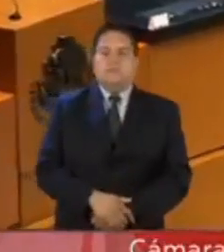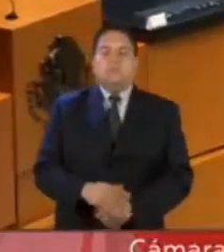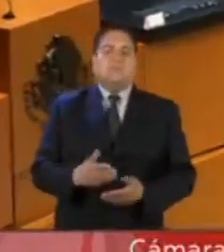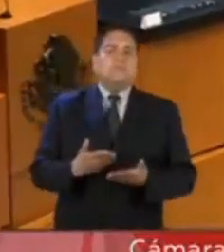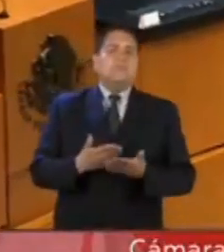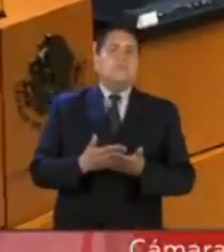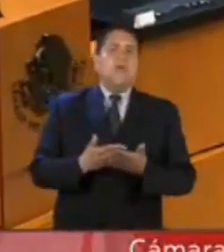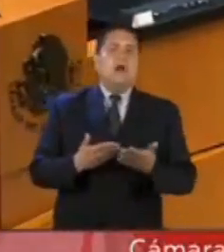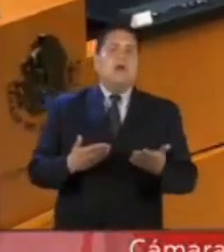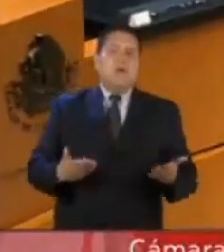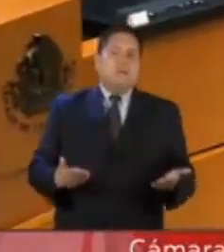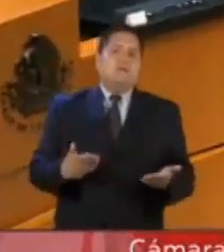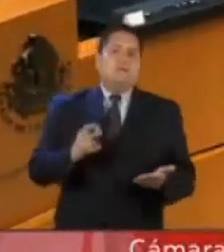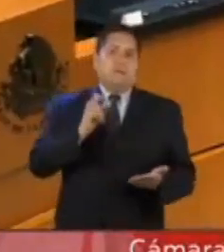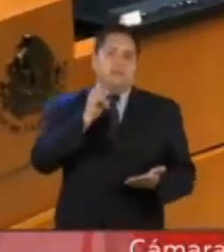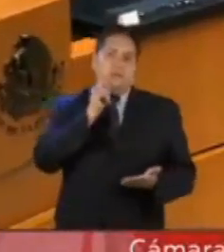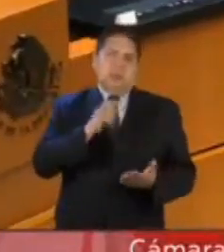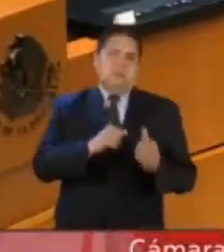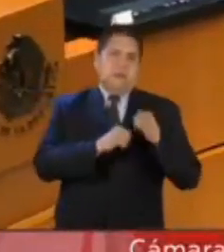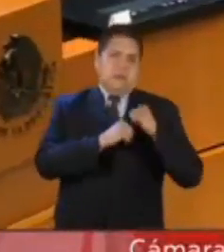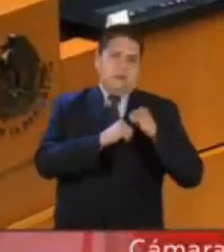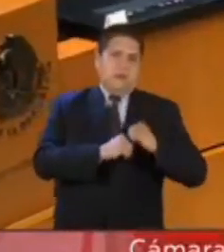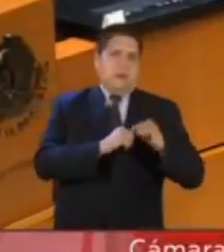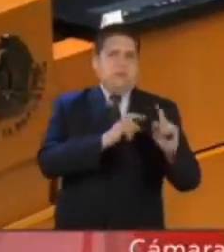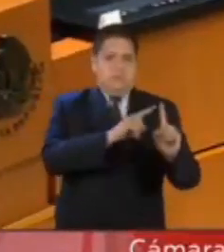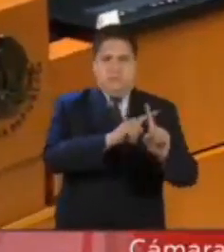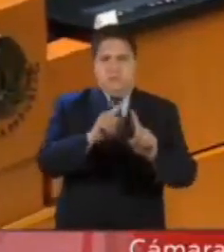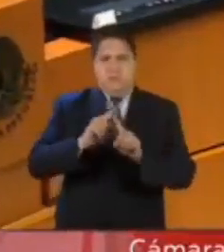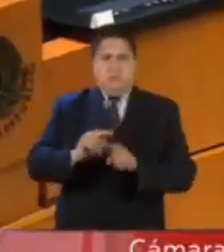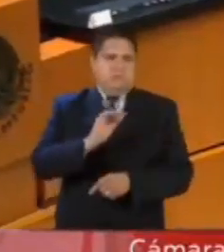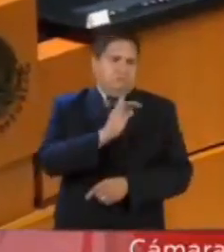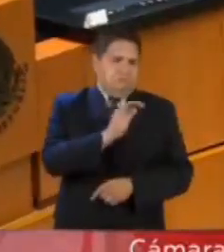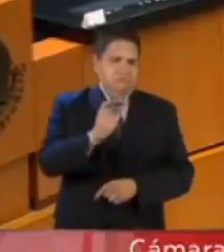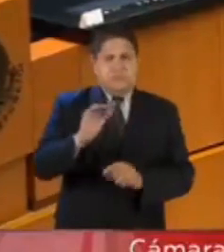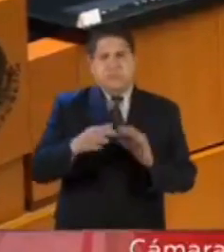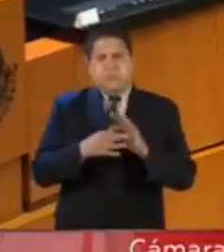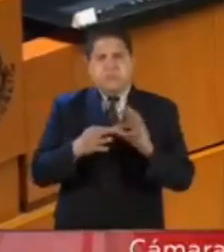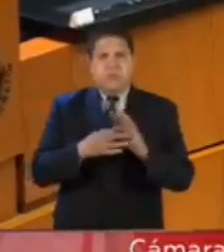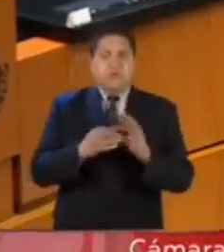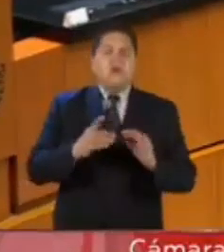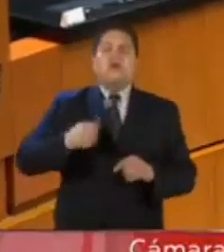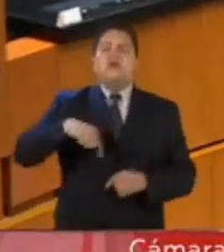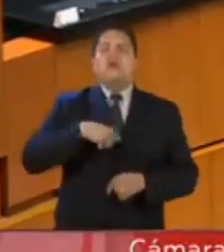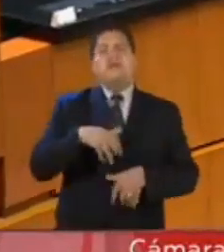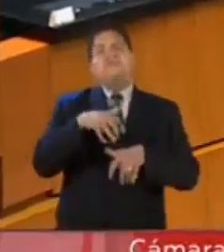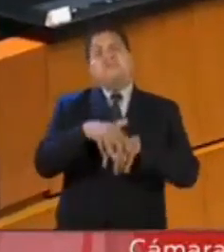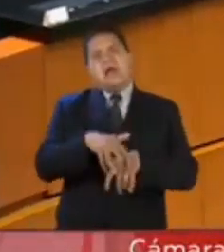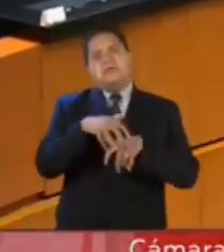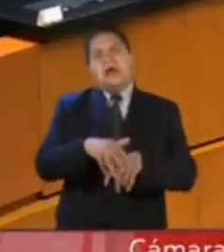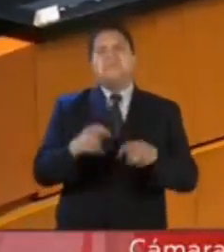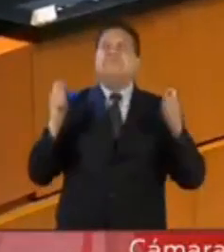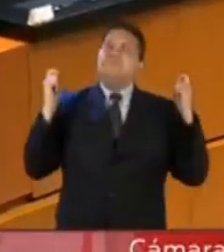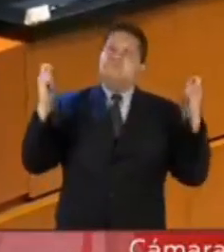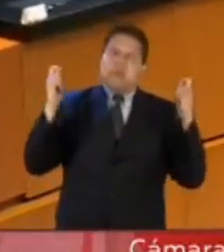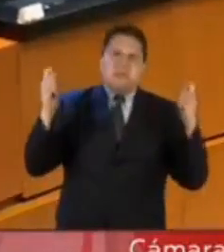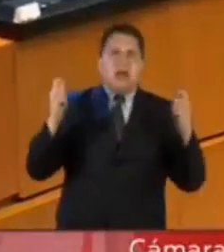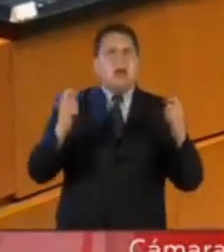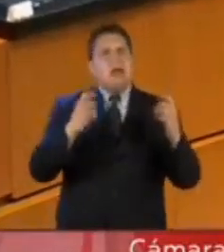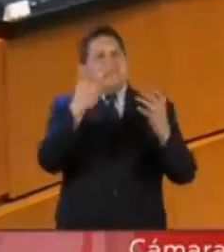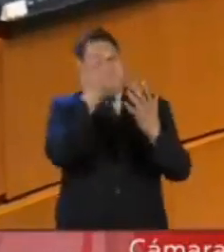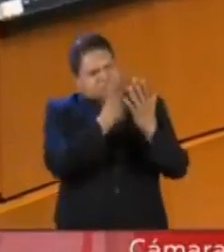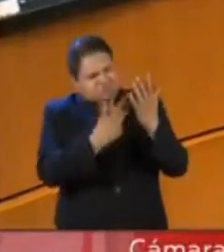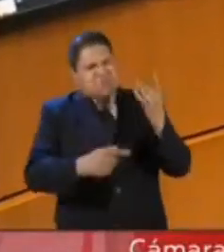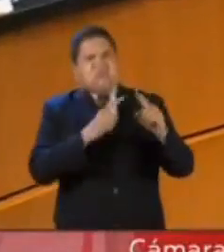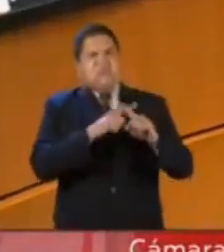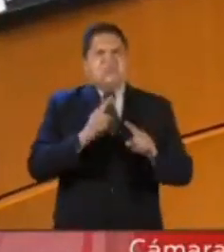también quiero hacer un llamado a las autoridades que entienden que esto no se trata de ustedes cuando salimos a pintar oa marchar no es un tema personal y